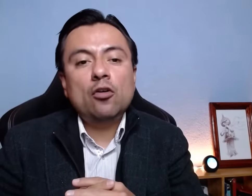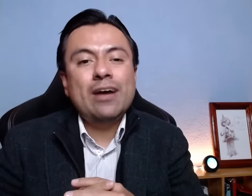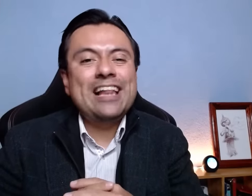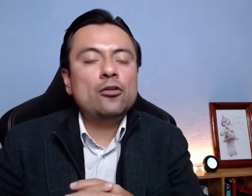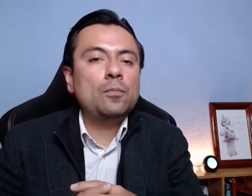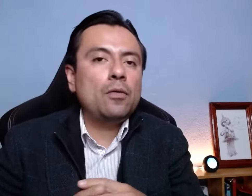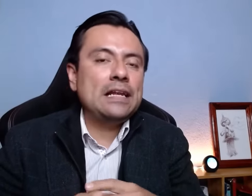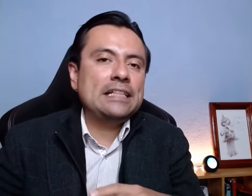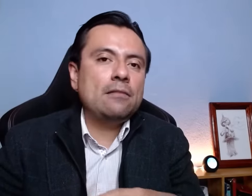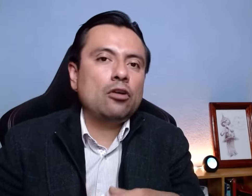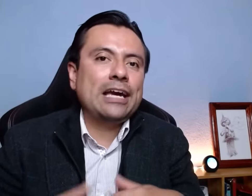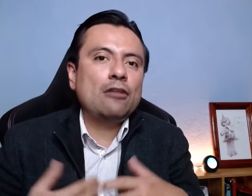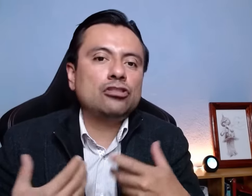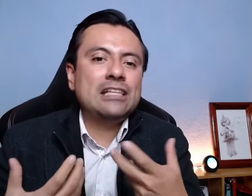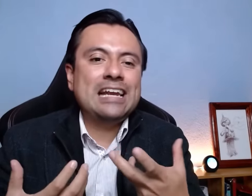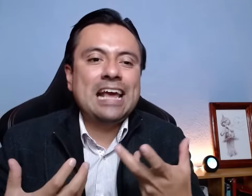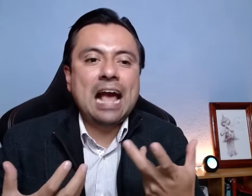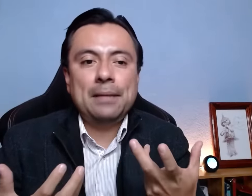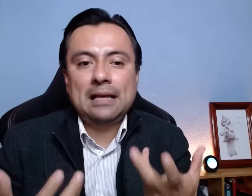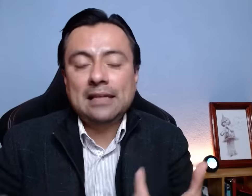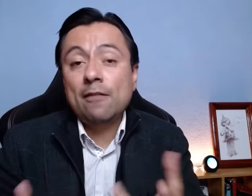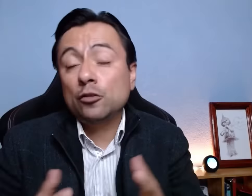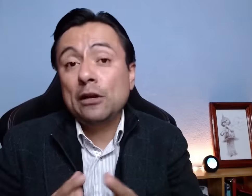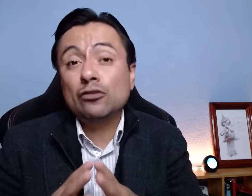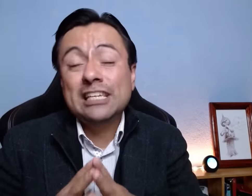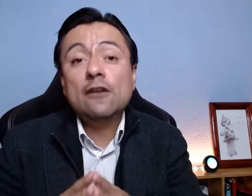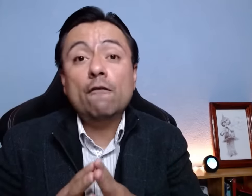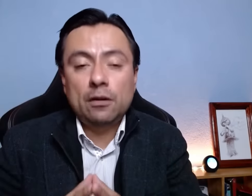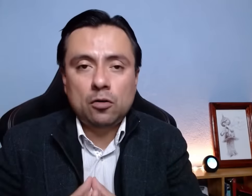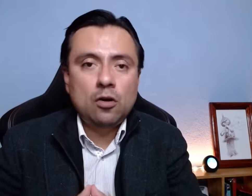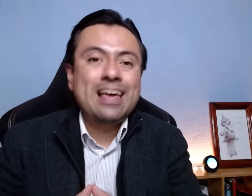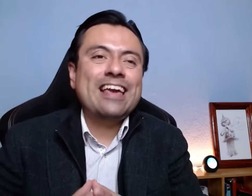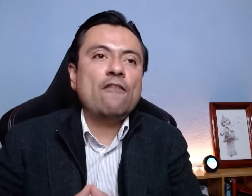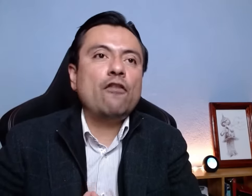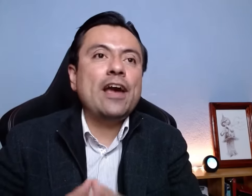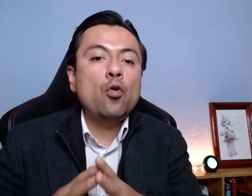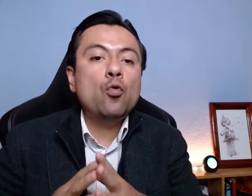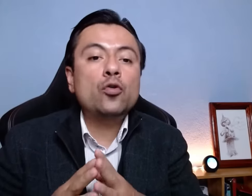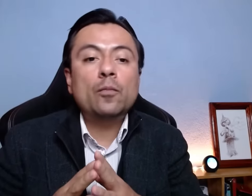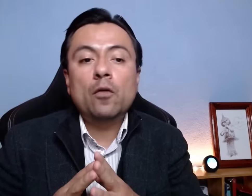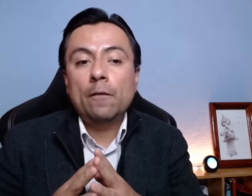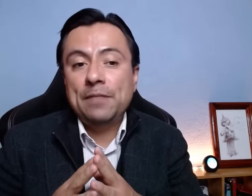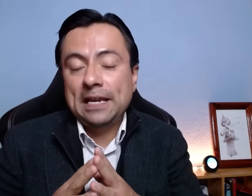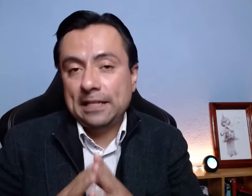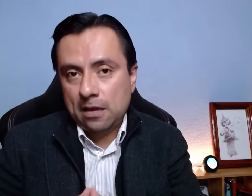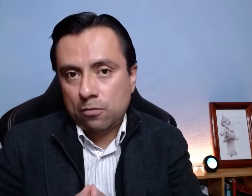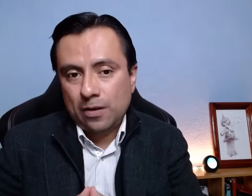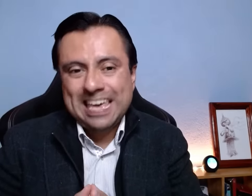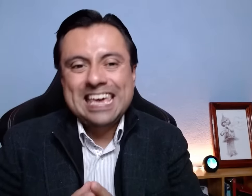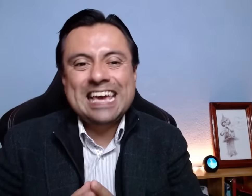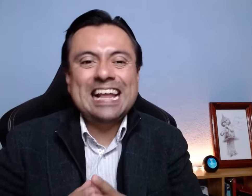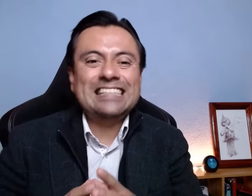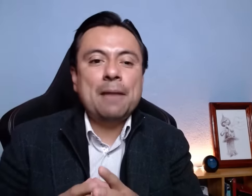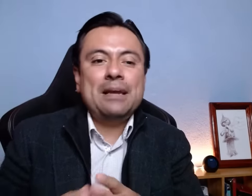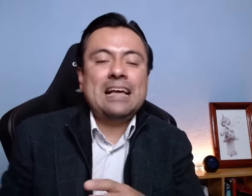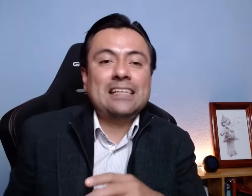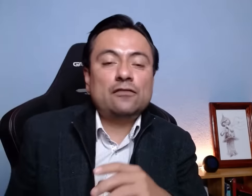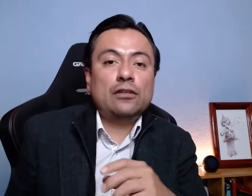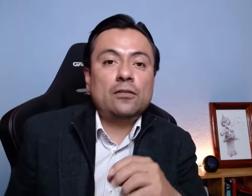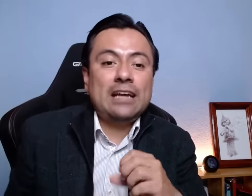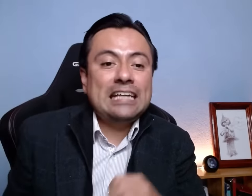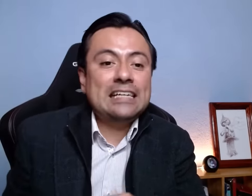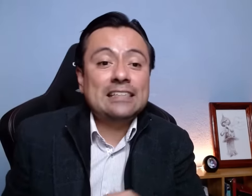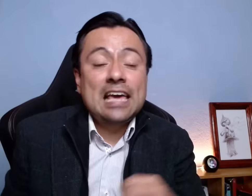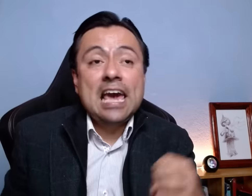no dijo el grupo delictivo que los tiene amenazados, pero sí confirmó que fue un grupo delictivo y que las